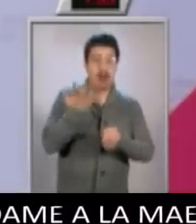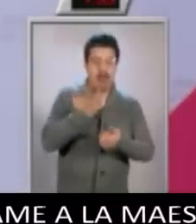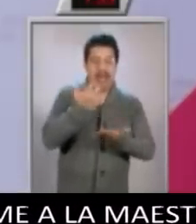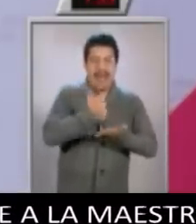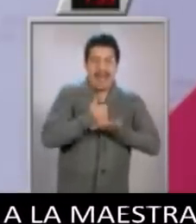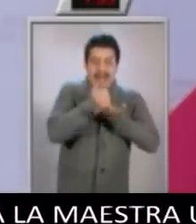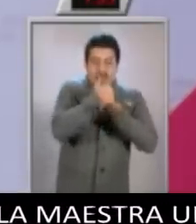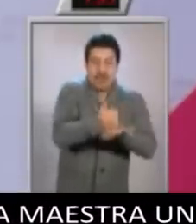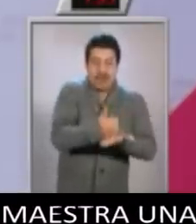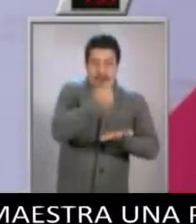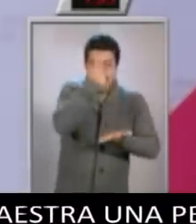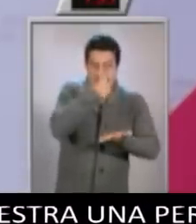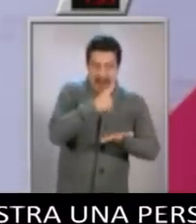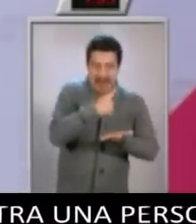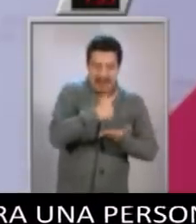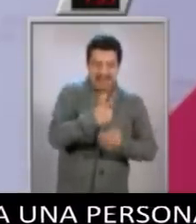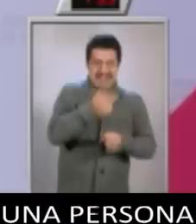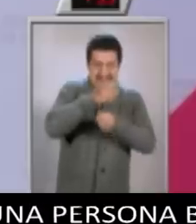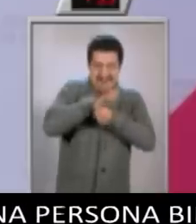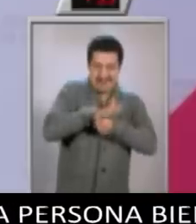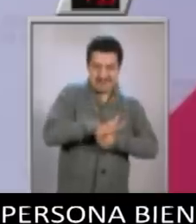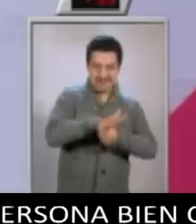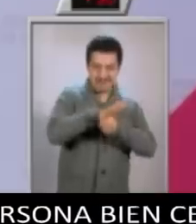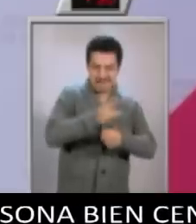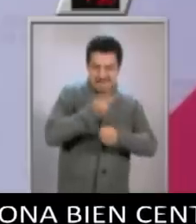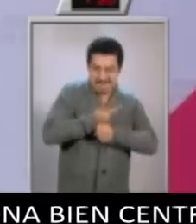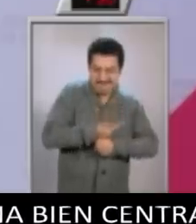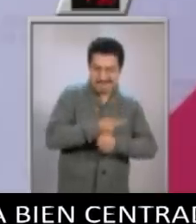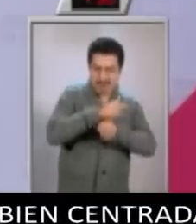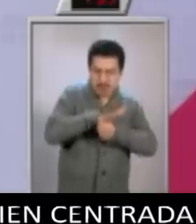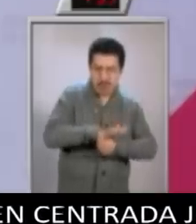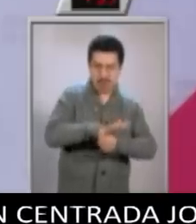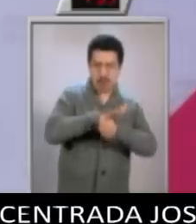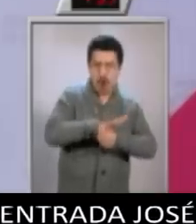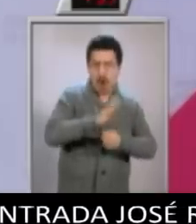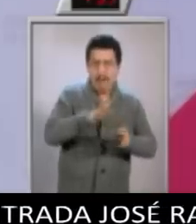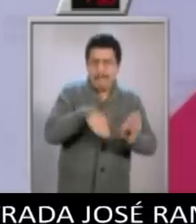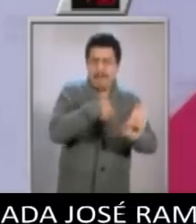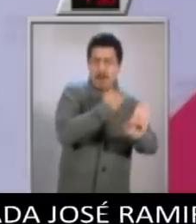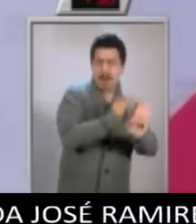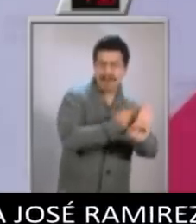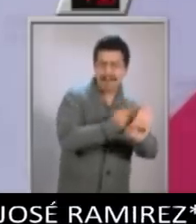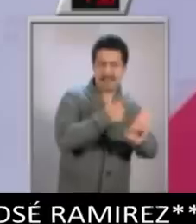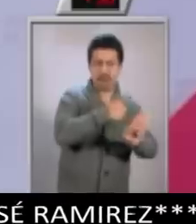pues yo hice mi trabajo, Pepe. Creo que me preparé toda la semana.